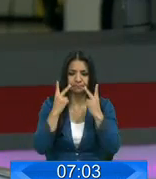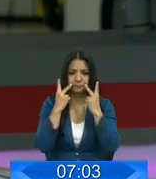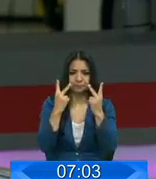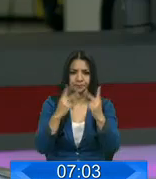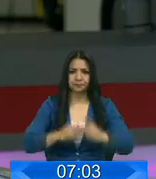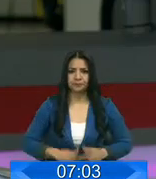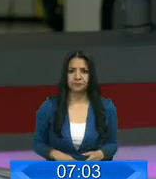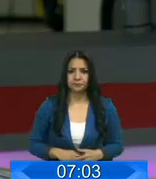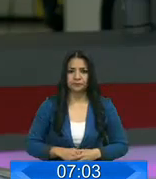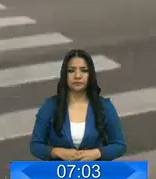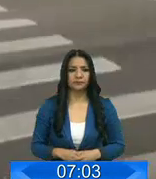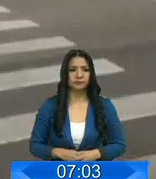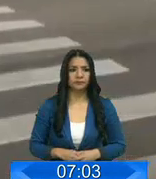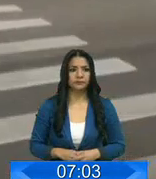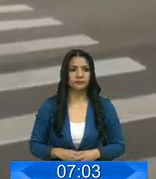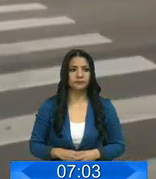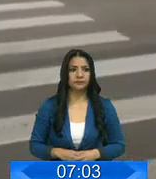contamos.